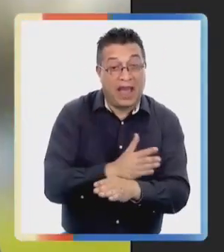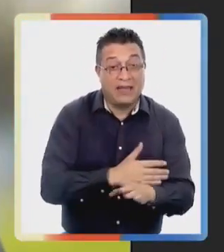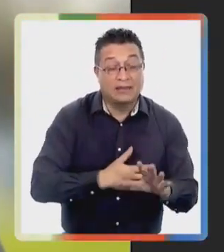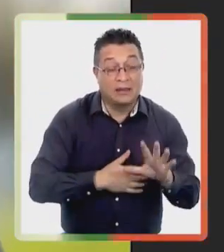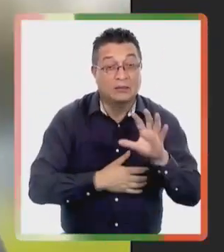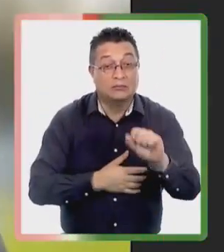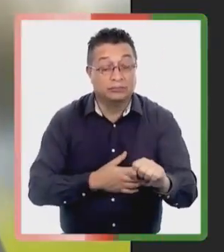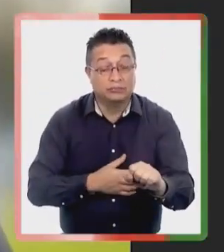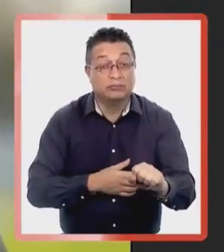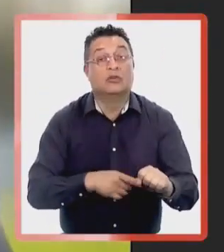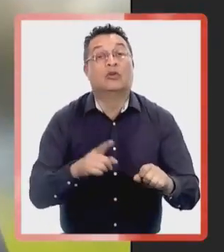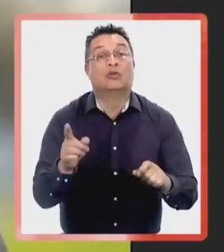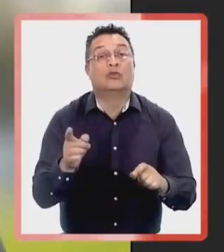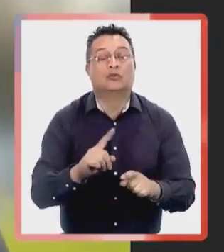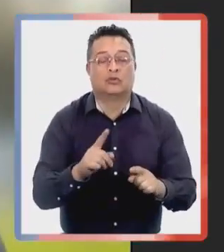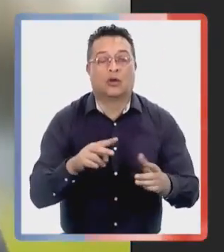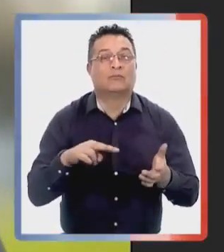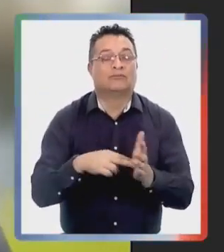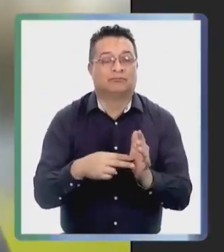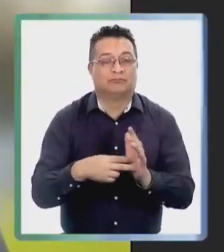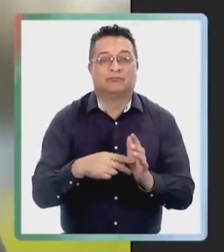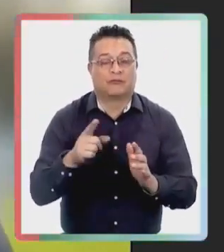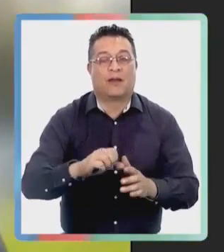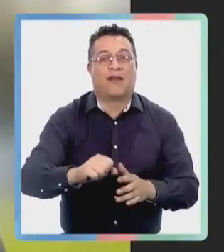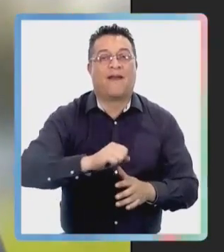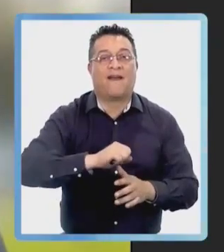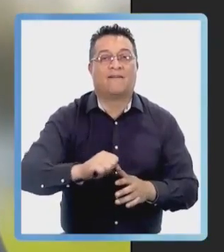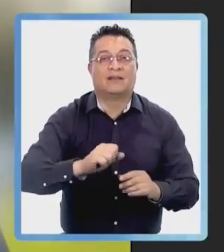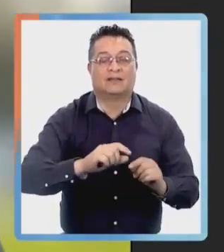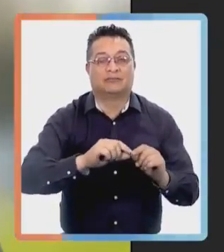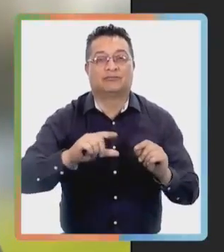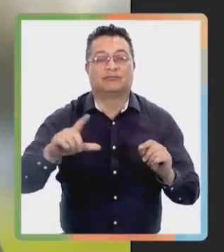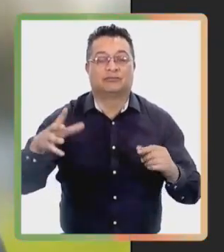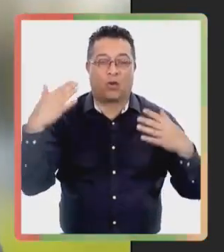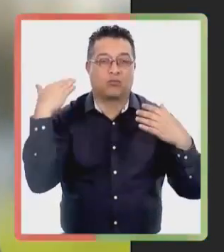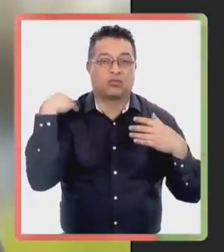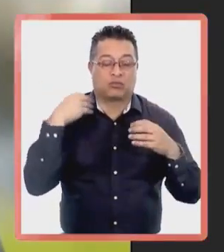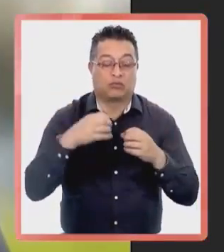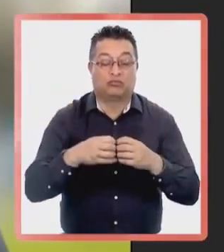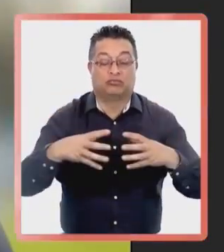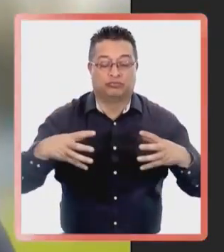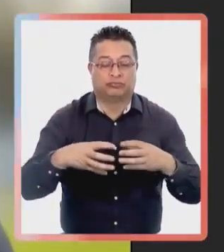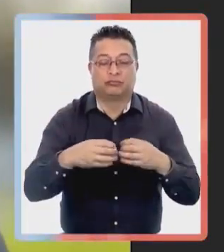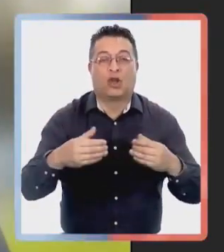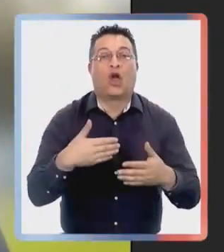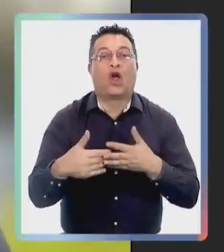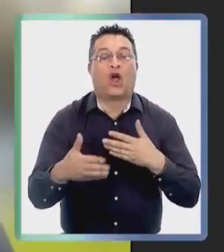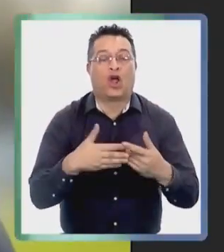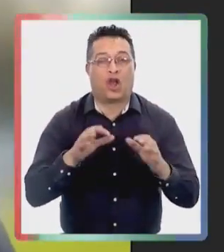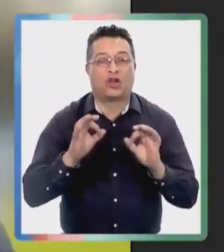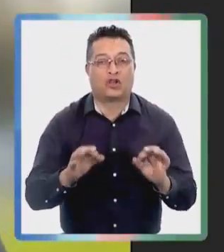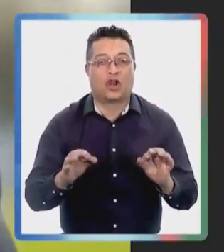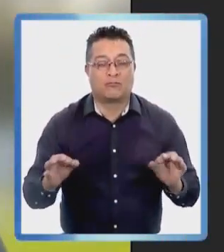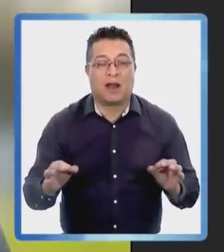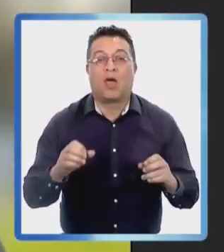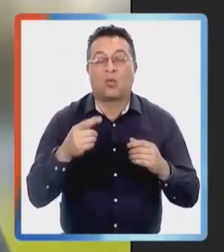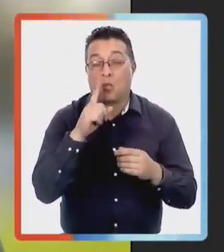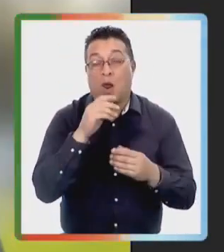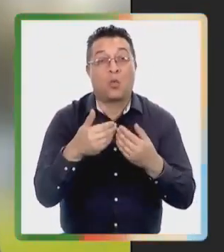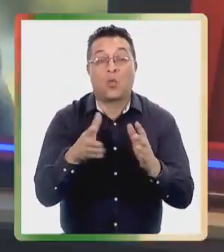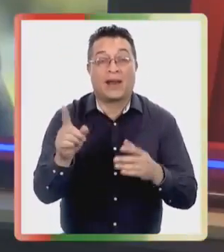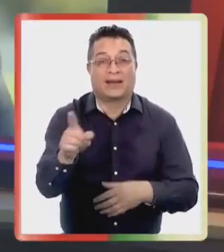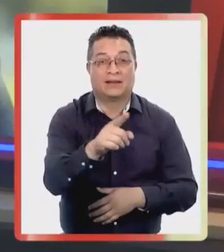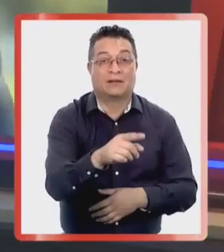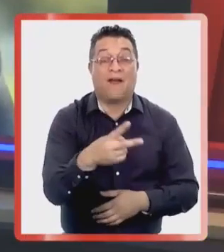precoz, ese daño no se produce porque uno evita la remodelación de los pulmones y puede tener una vida normal y tan larga como